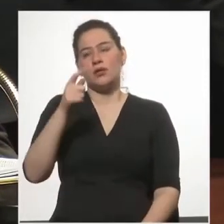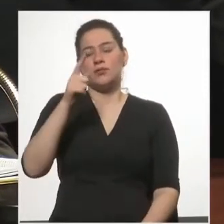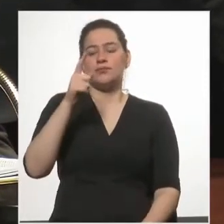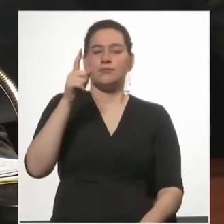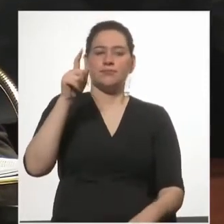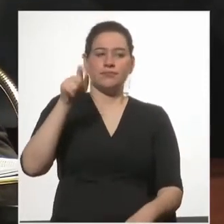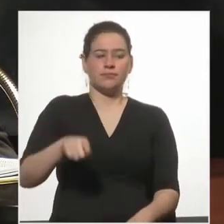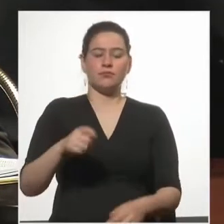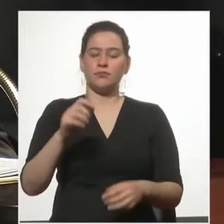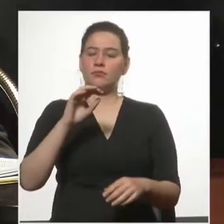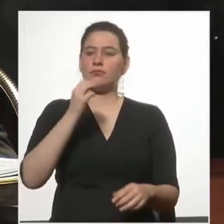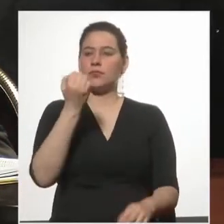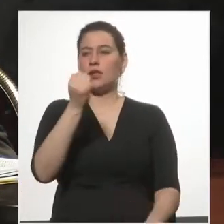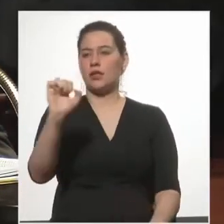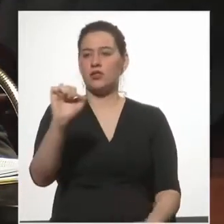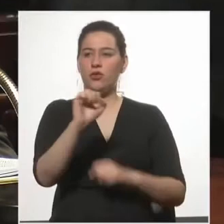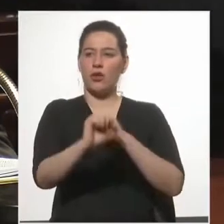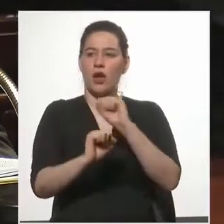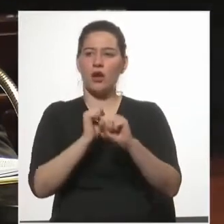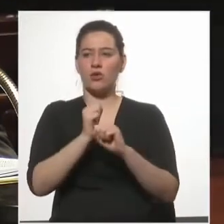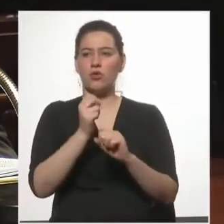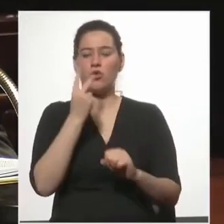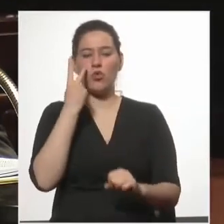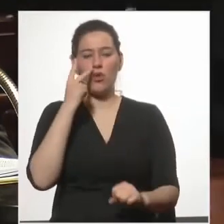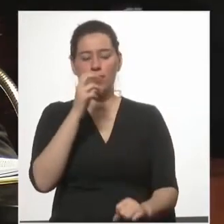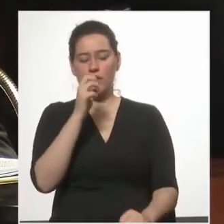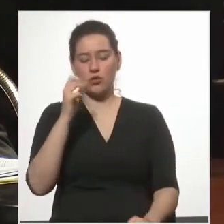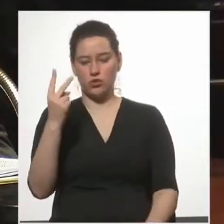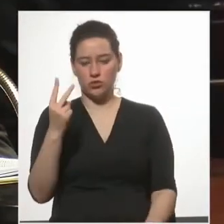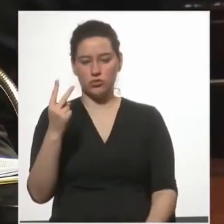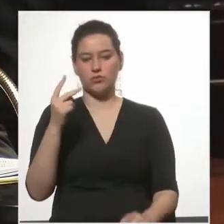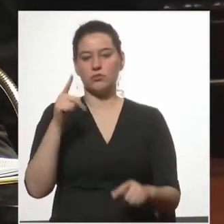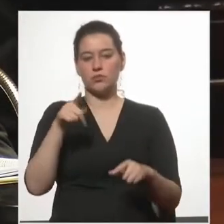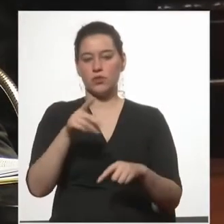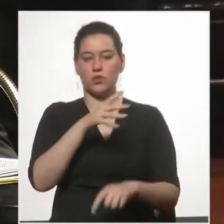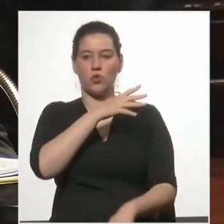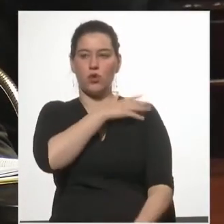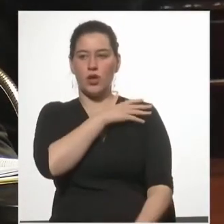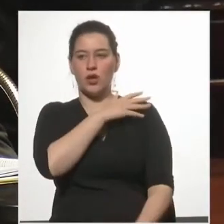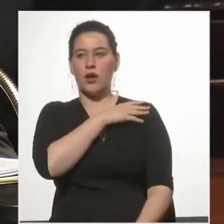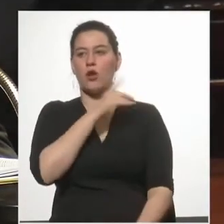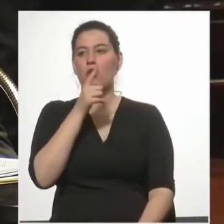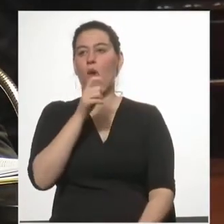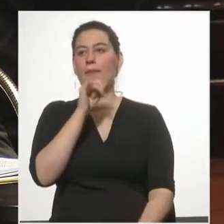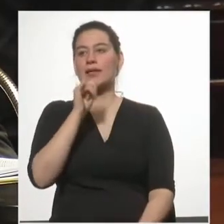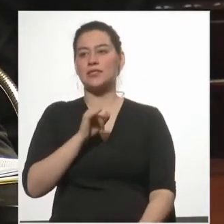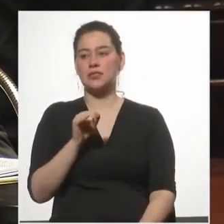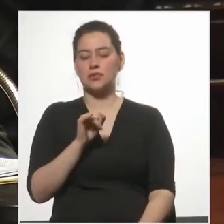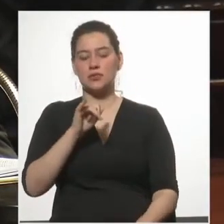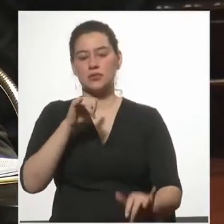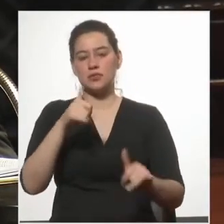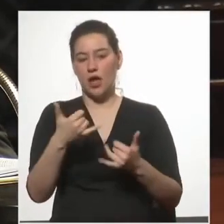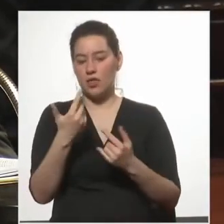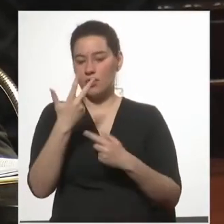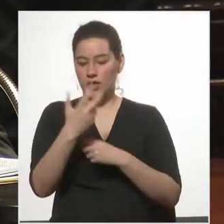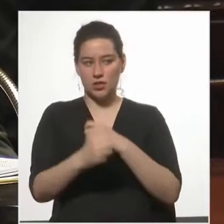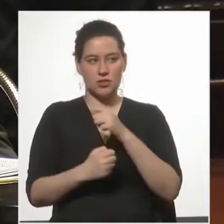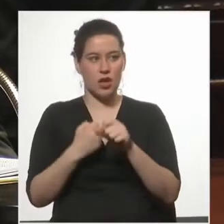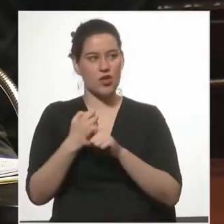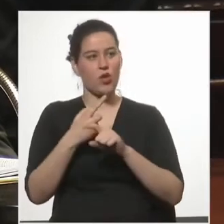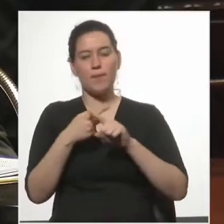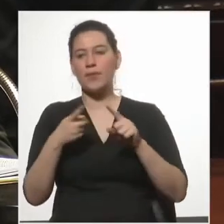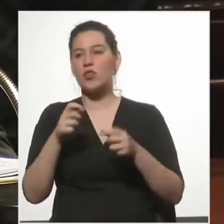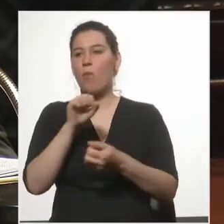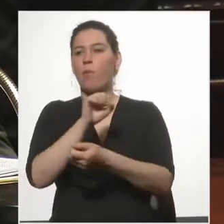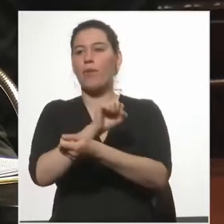por ese delito en el año 2012. El coronel Juan Carlos Gómez estuvo 3 años y medio